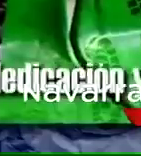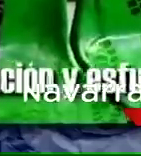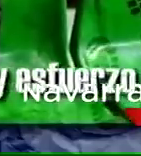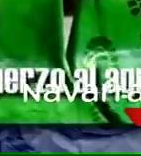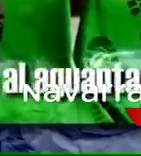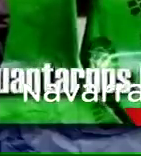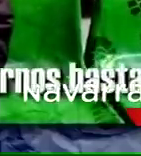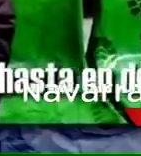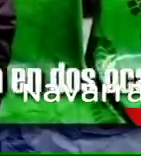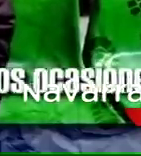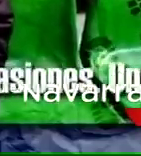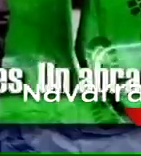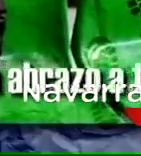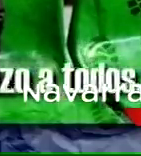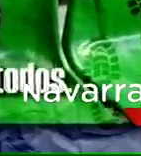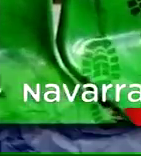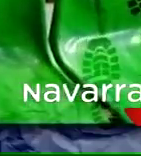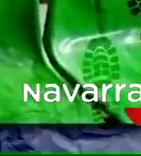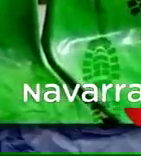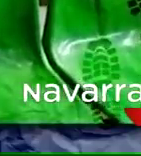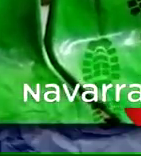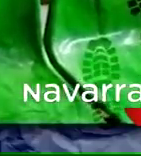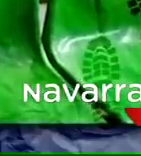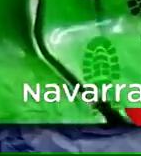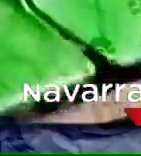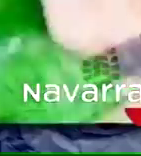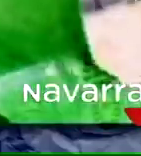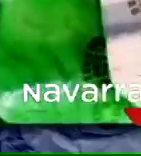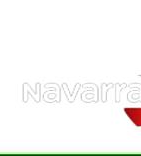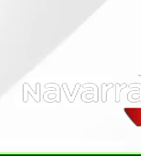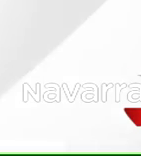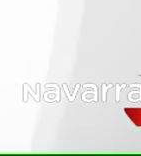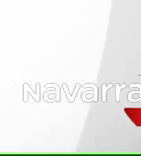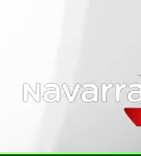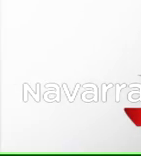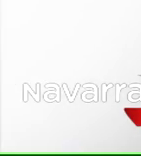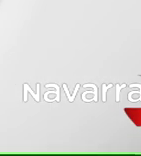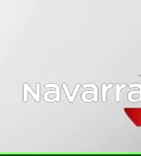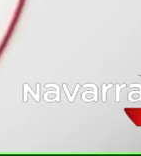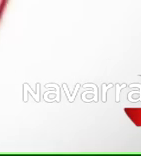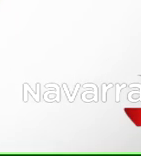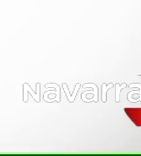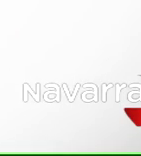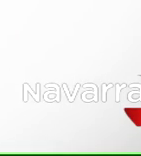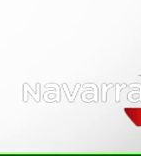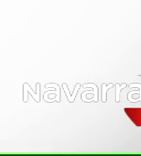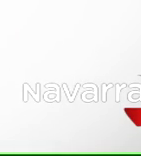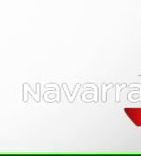De lo que son, eh... ¡Joder, que no me salve! Además, ¿no? ¡Joder, que